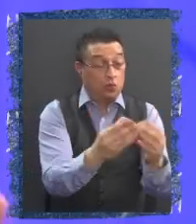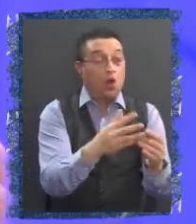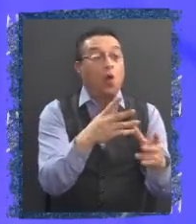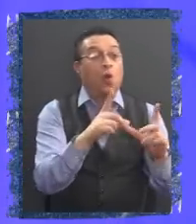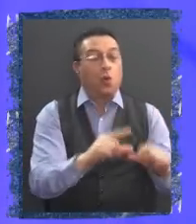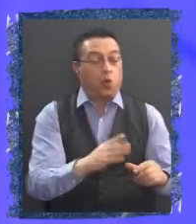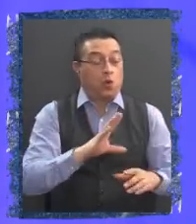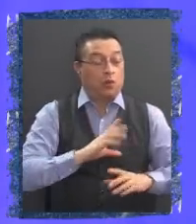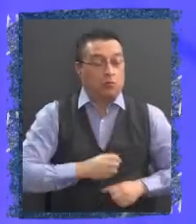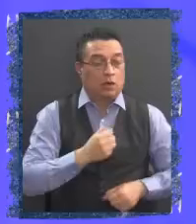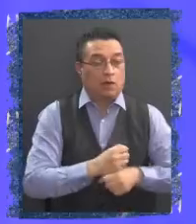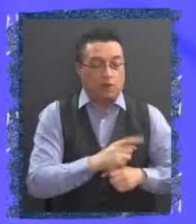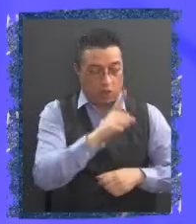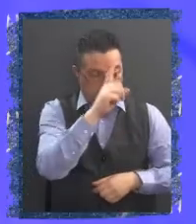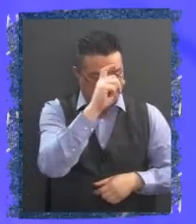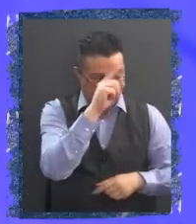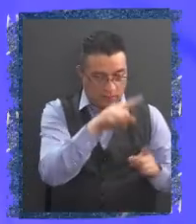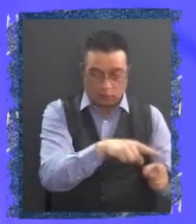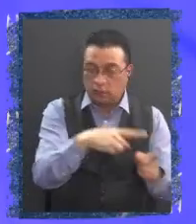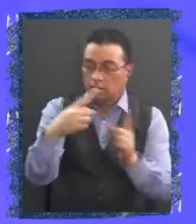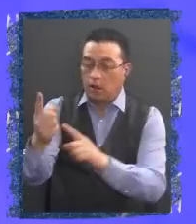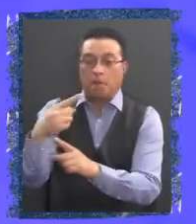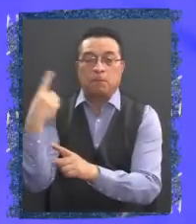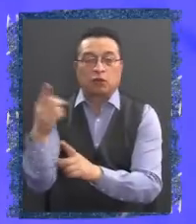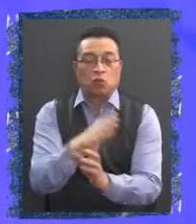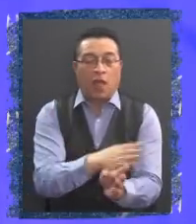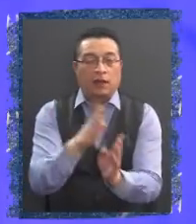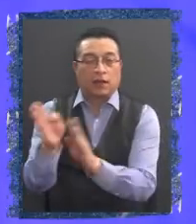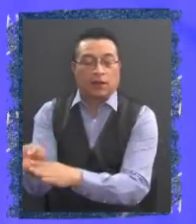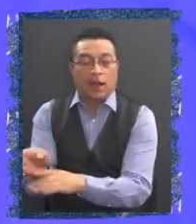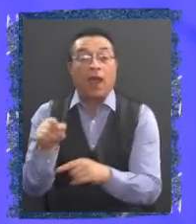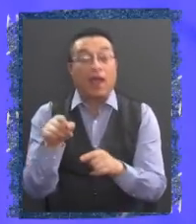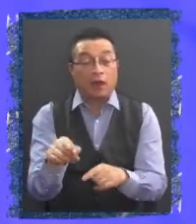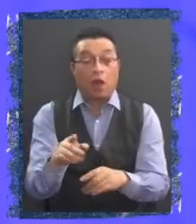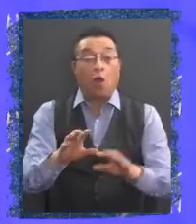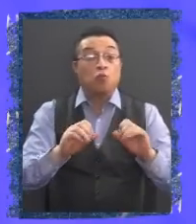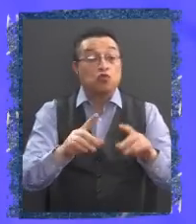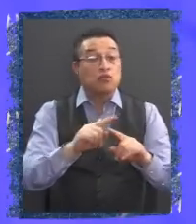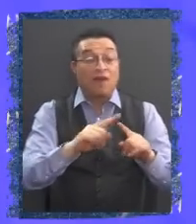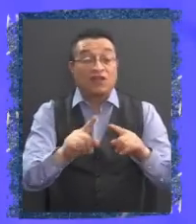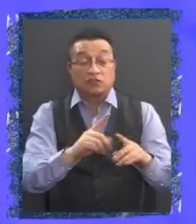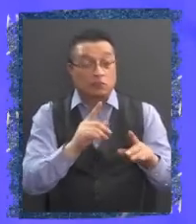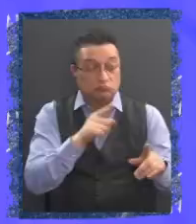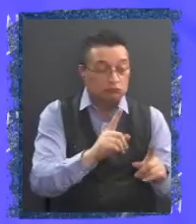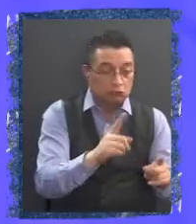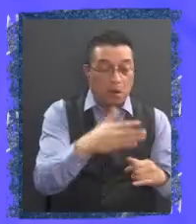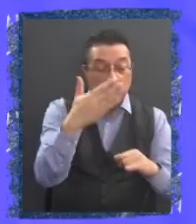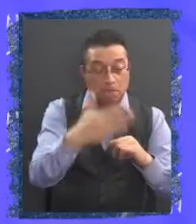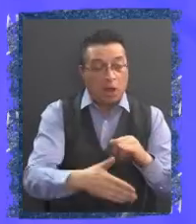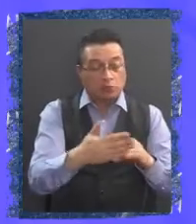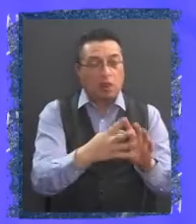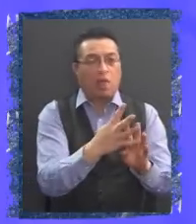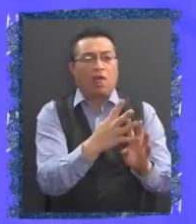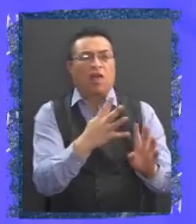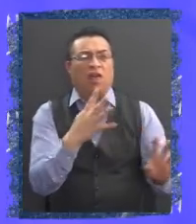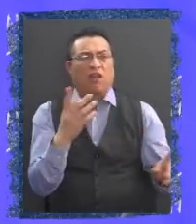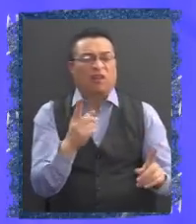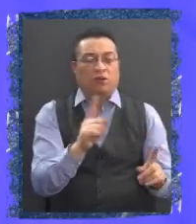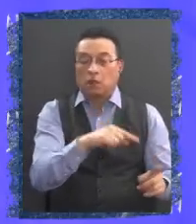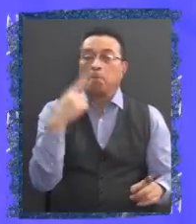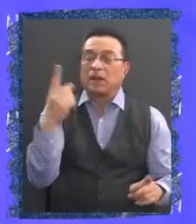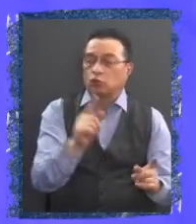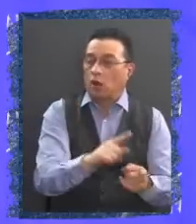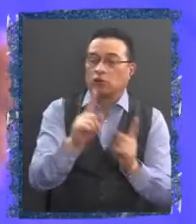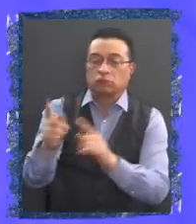los consultorios y de los hospitales, porque muchas veces no los llaman en los plazos adecuados para que ese problema de salud no se